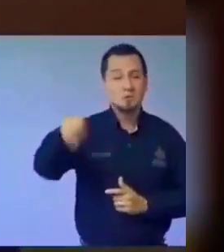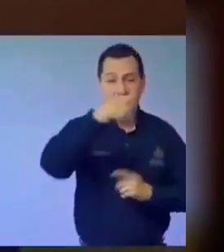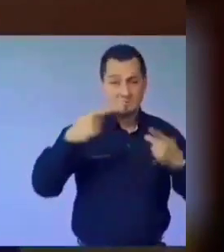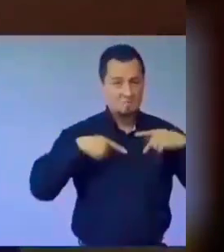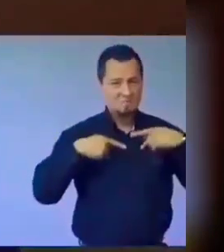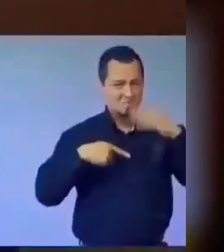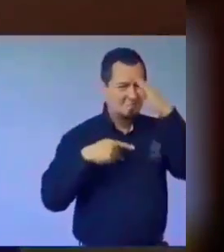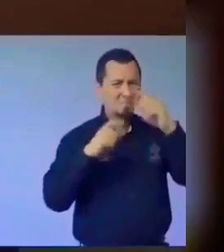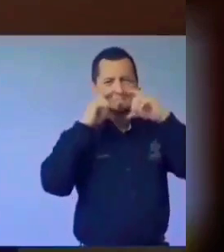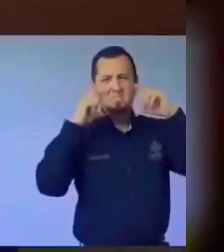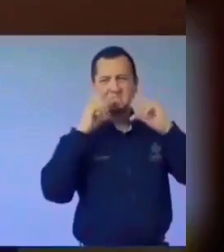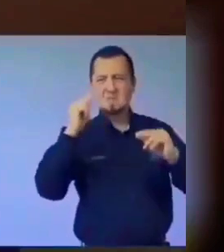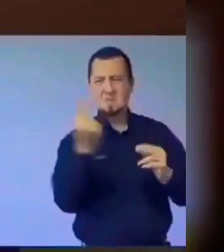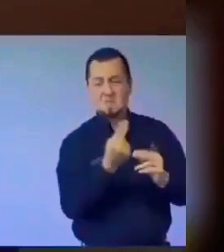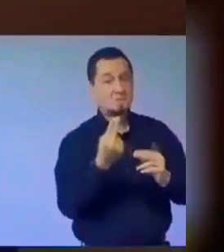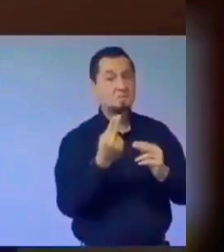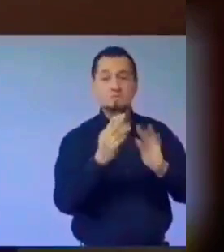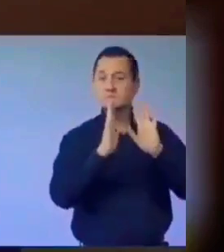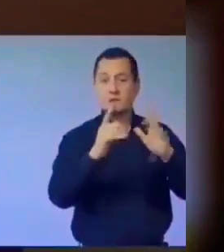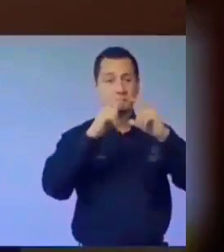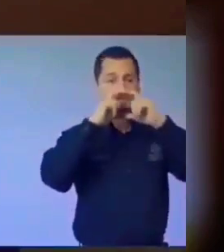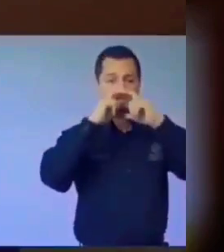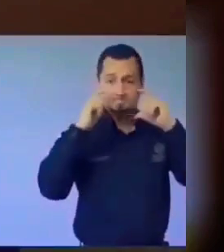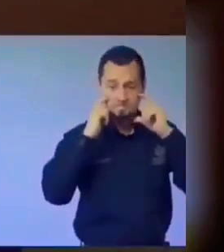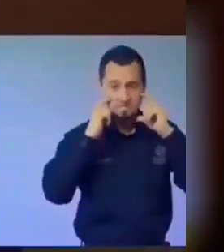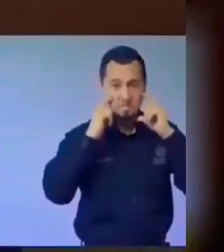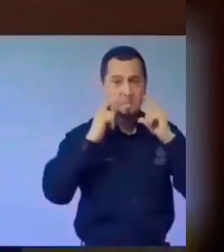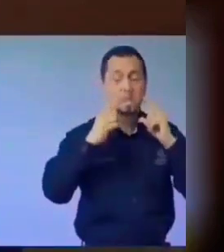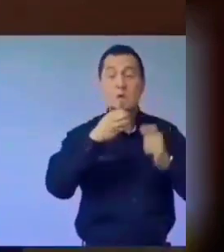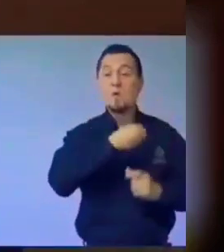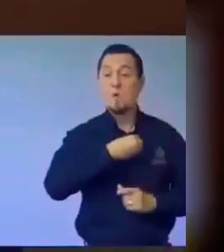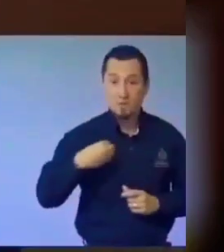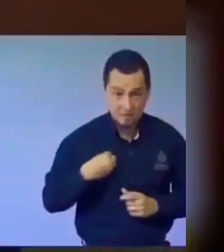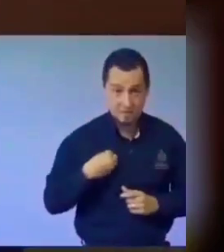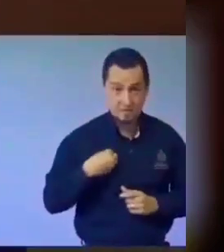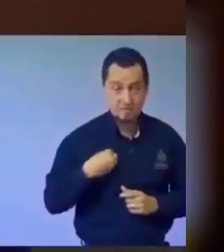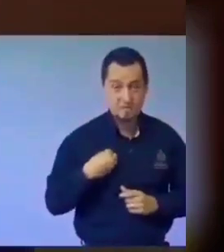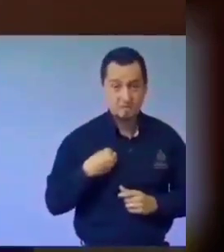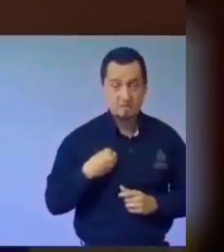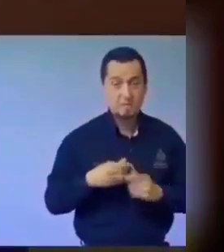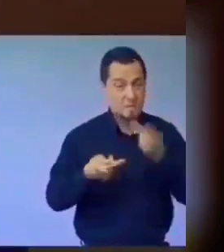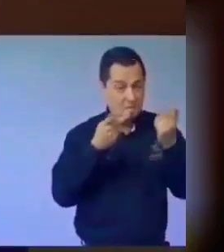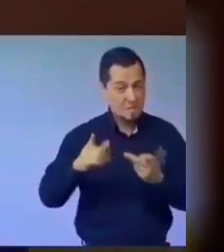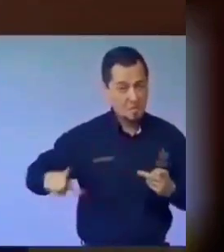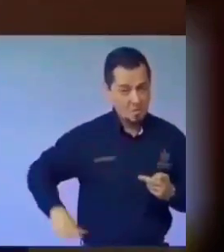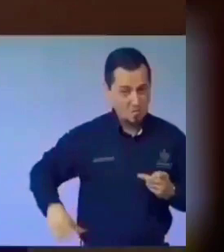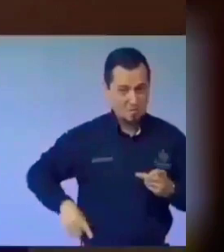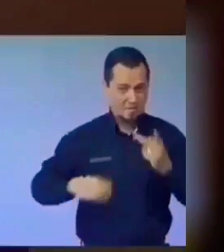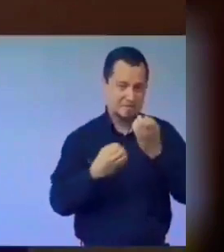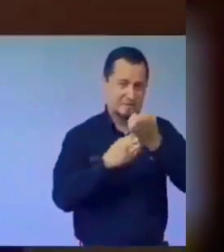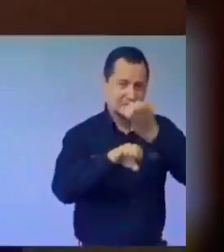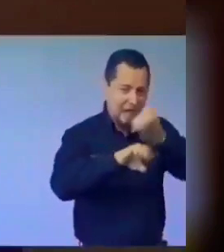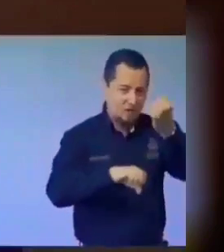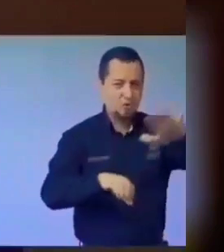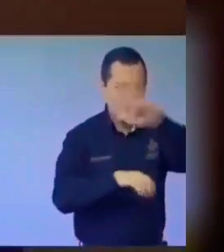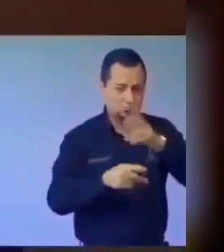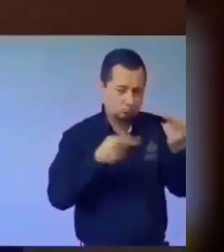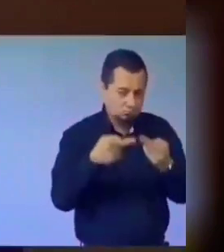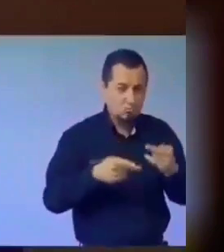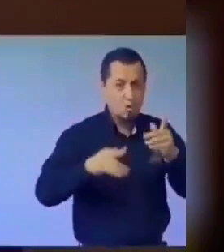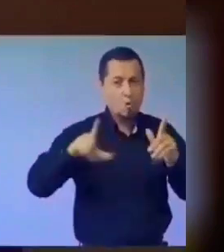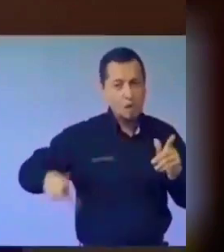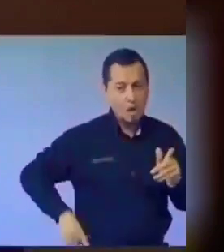en todo momento cuando se esté fuera de casa. Repito, obligatorio. El gobierno del estado y los gobiernos